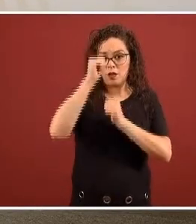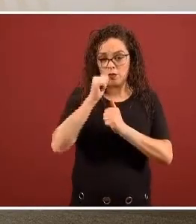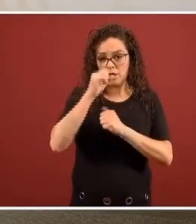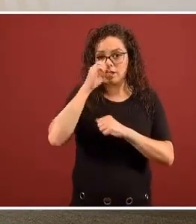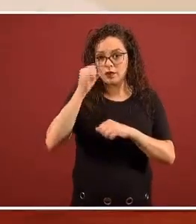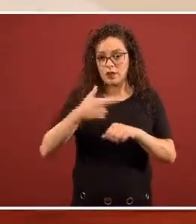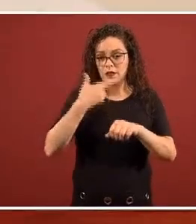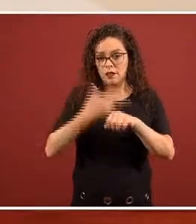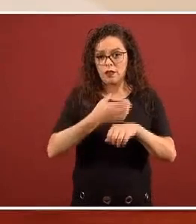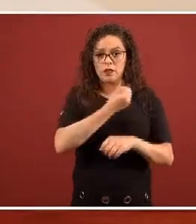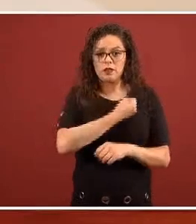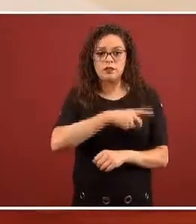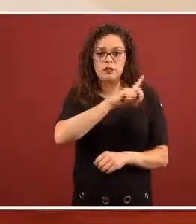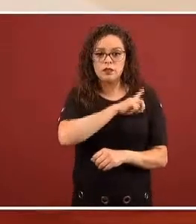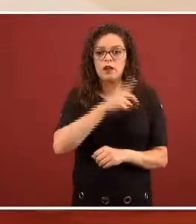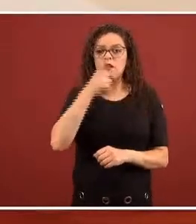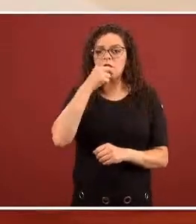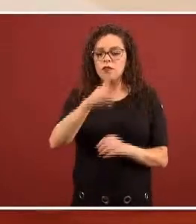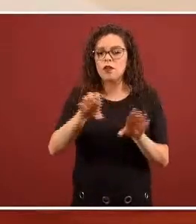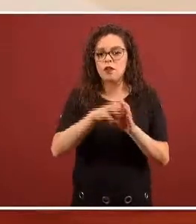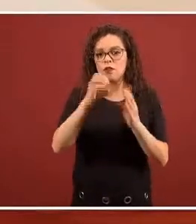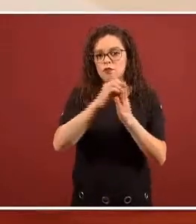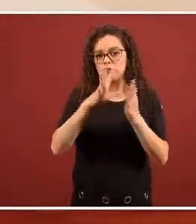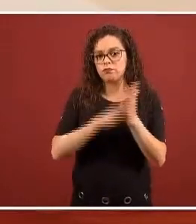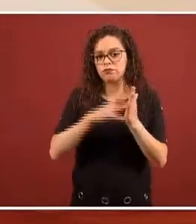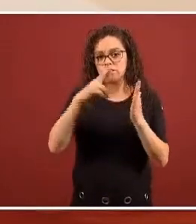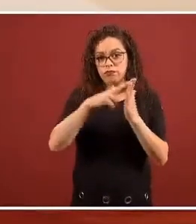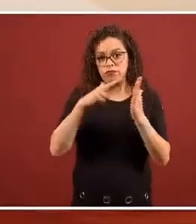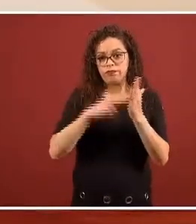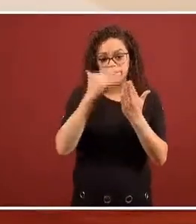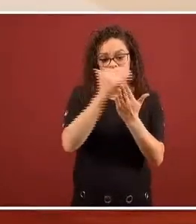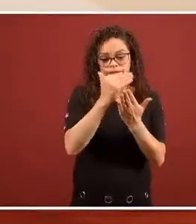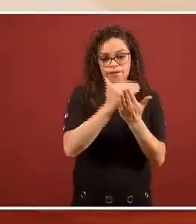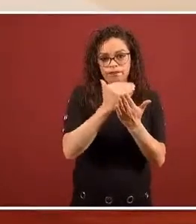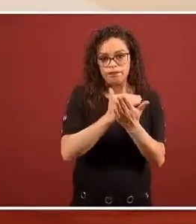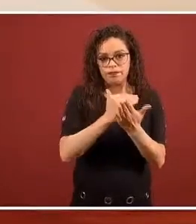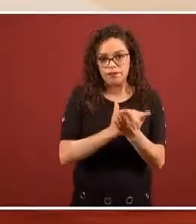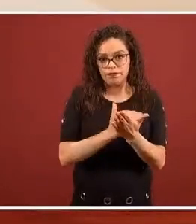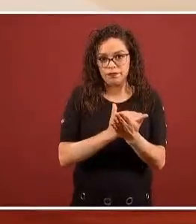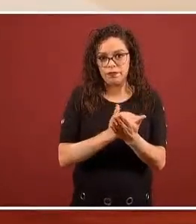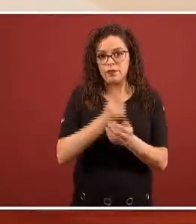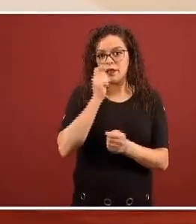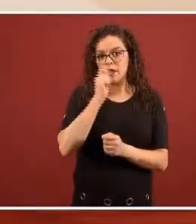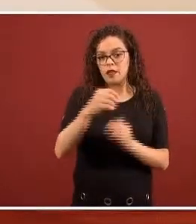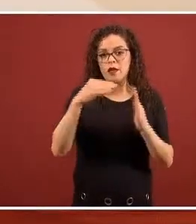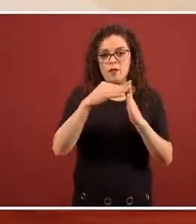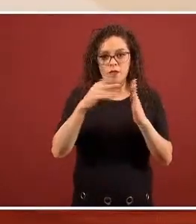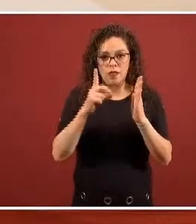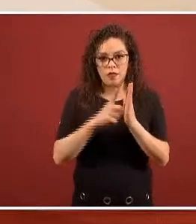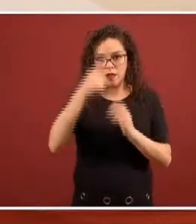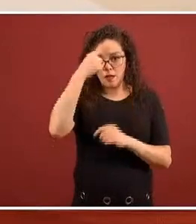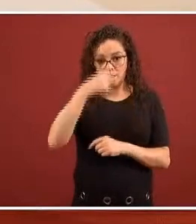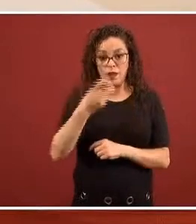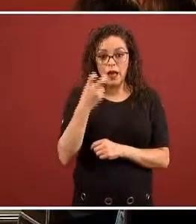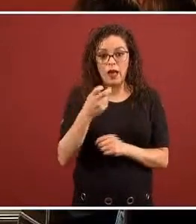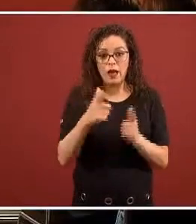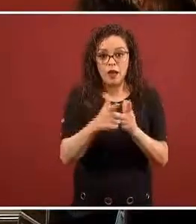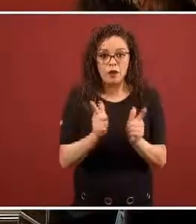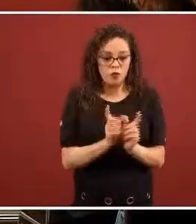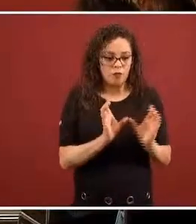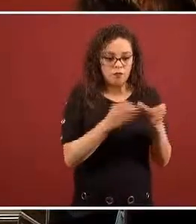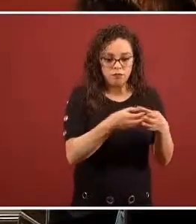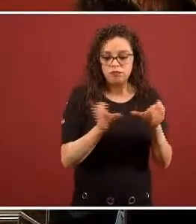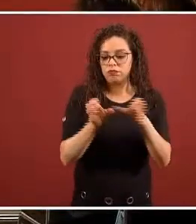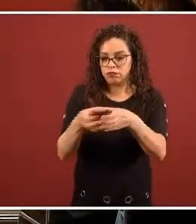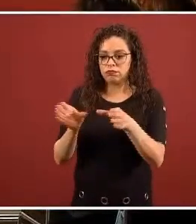establecerá los lineamientos de carácter general de la metodología de esta segmentación y que corresponderá